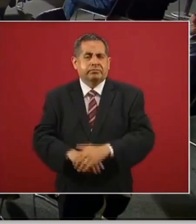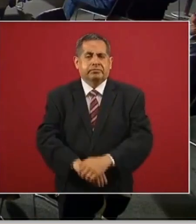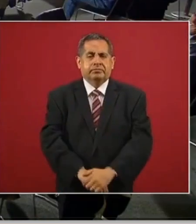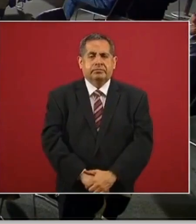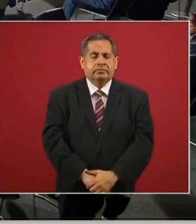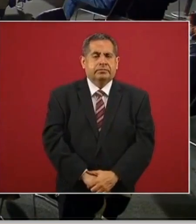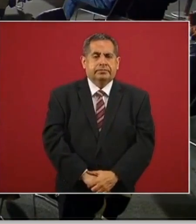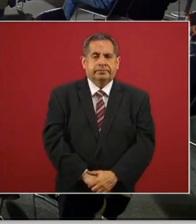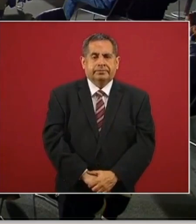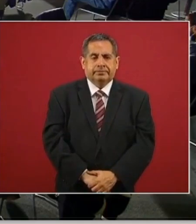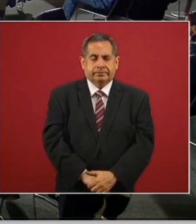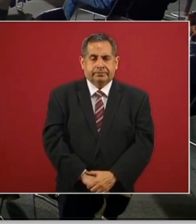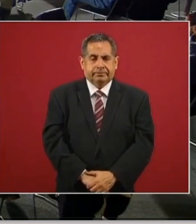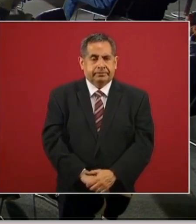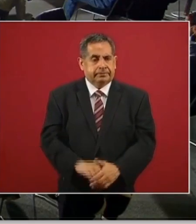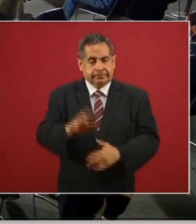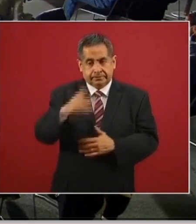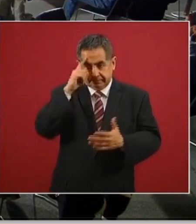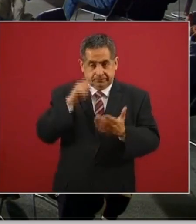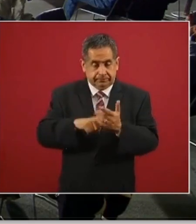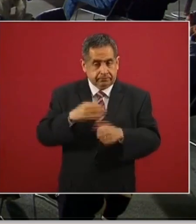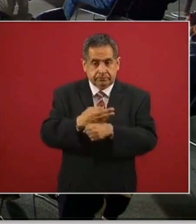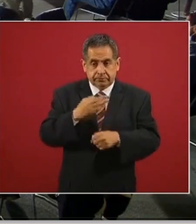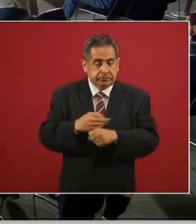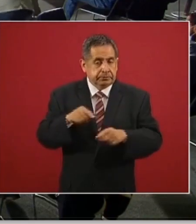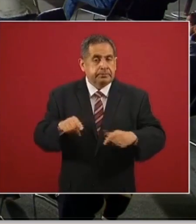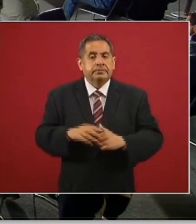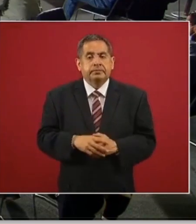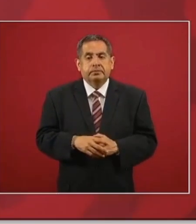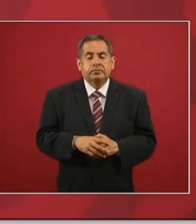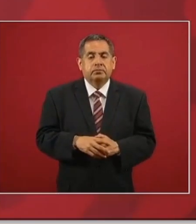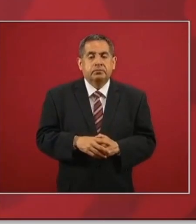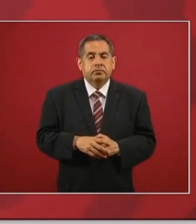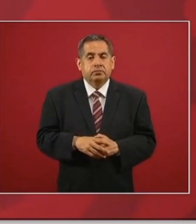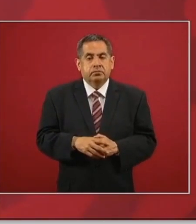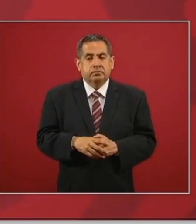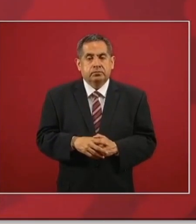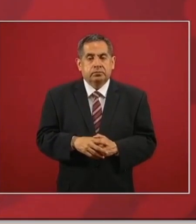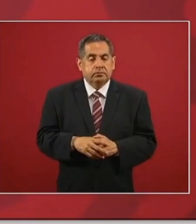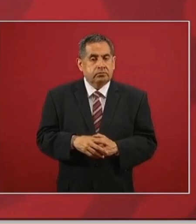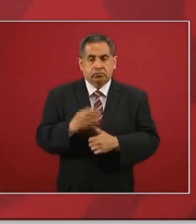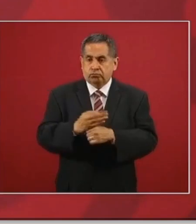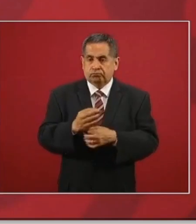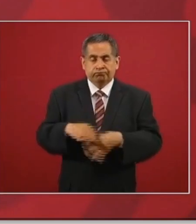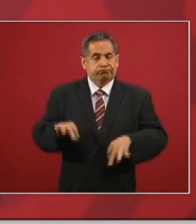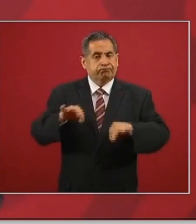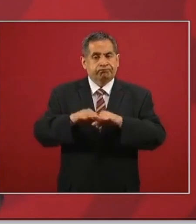Yo creo que es un momento importante,